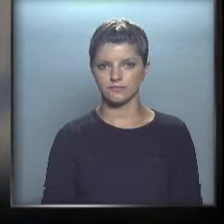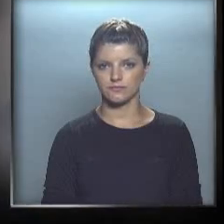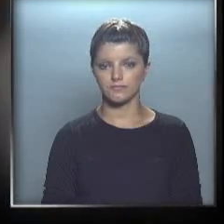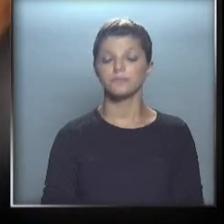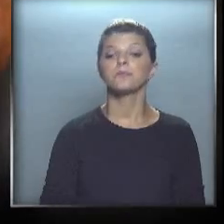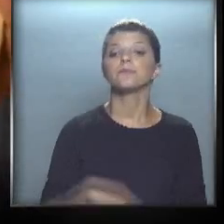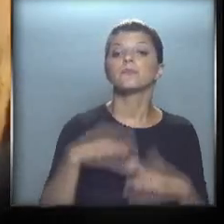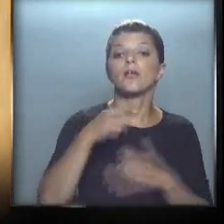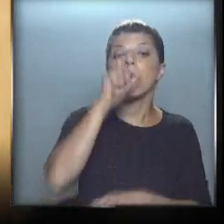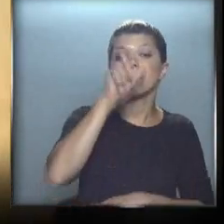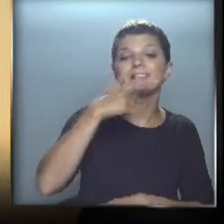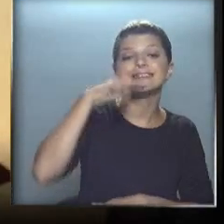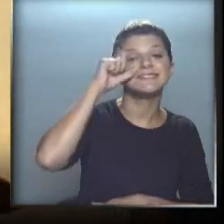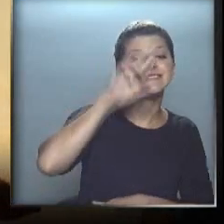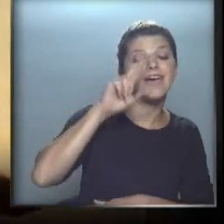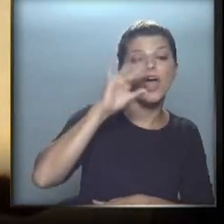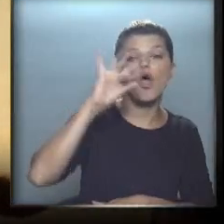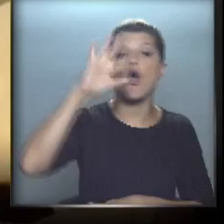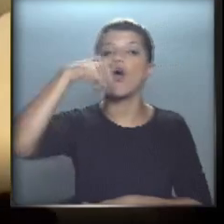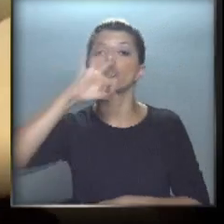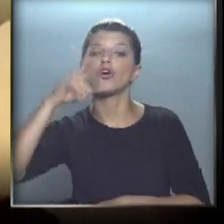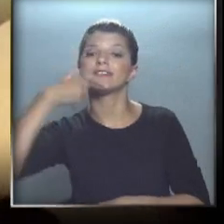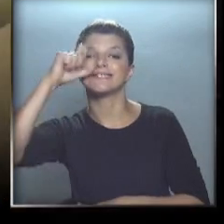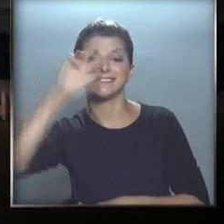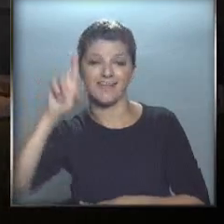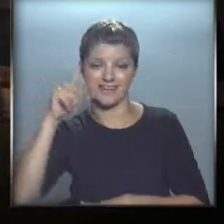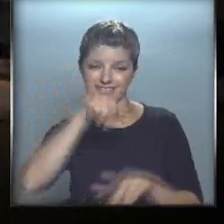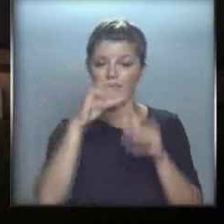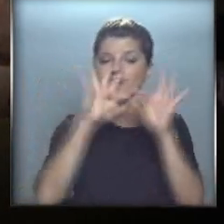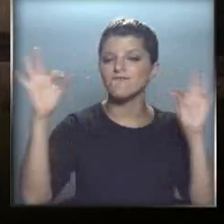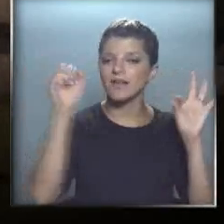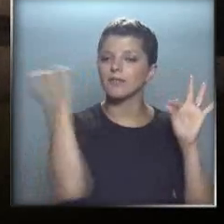Ser o no ser, esa es la cuestión.